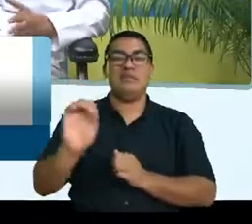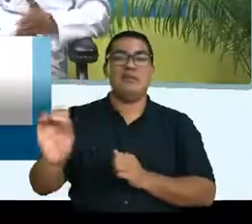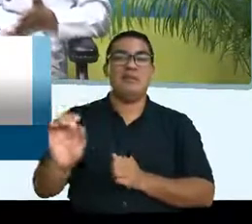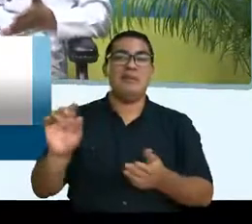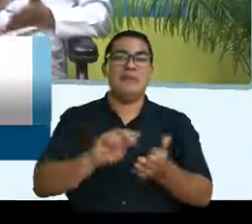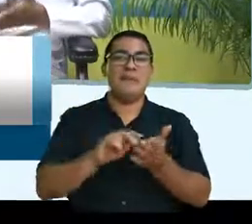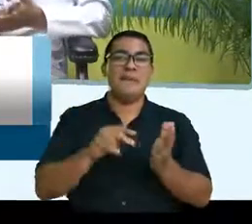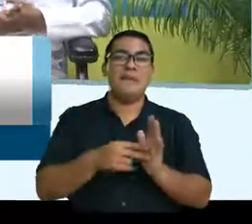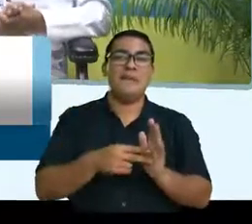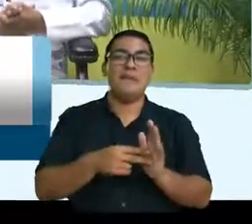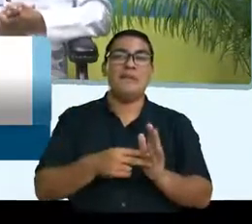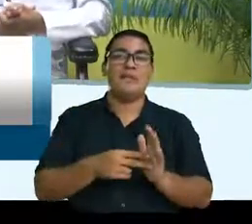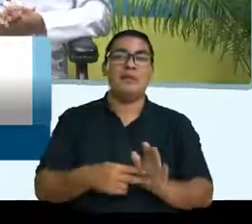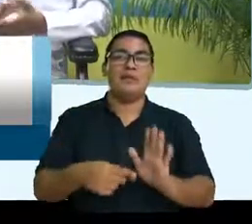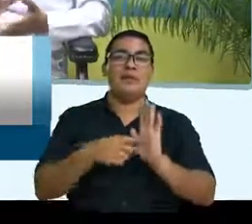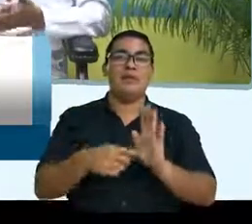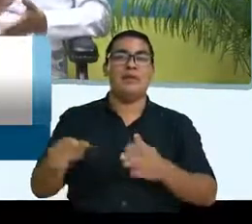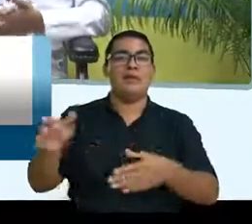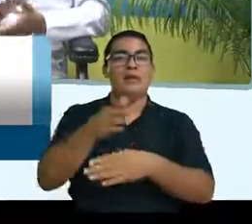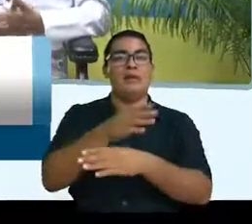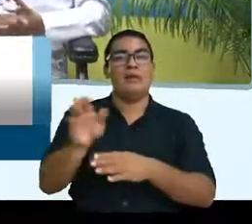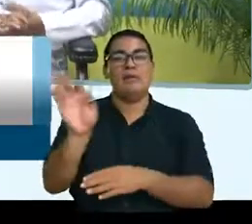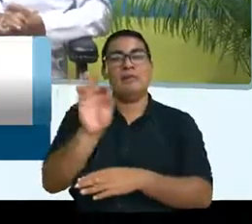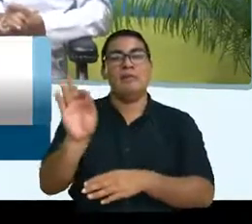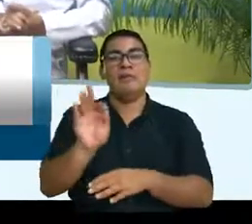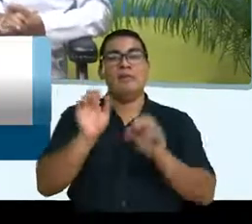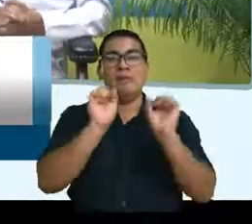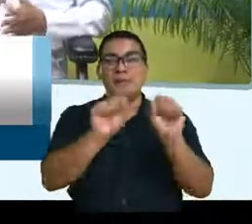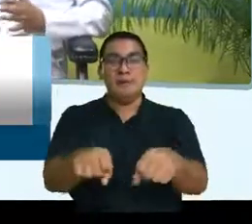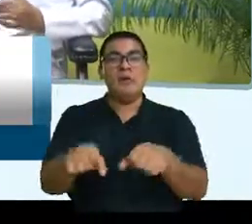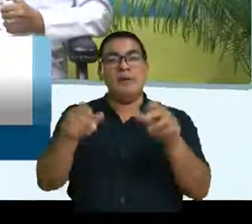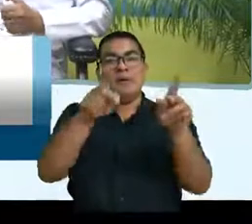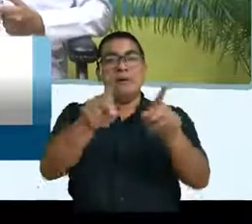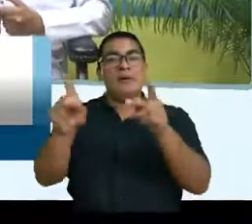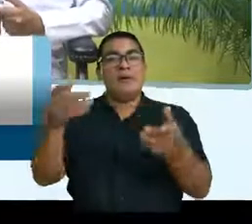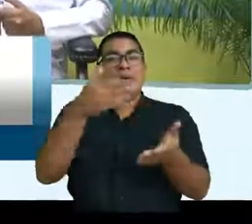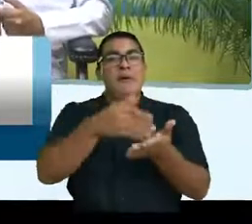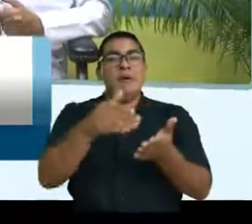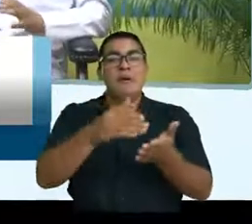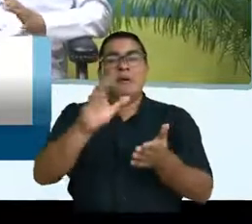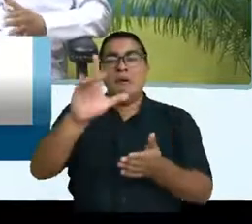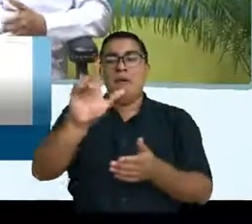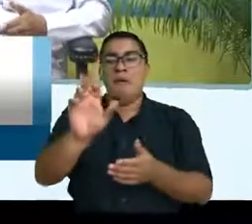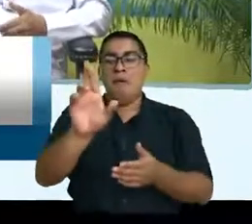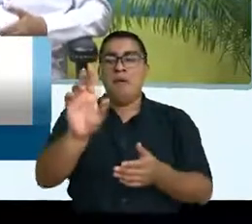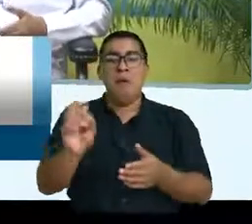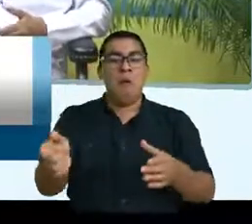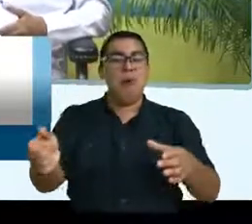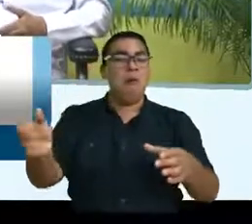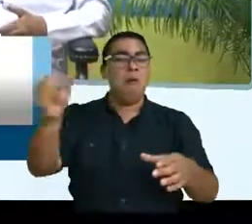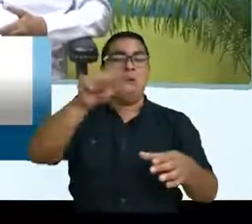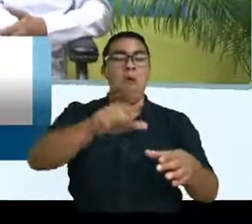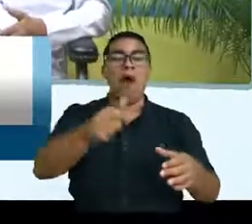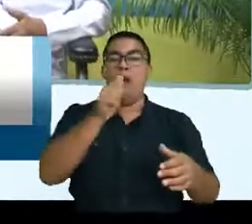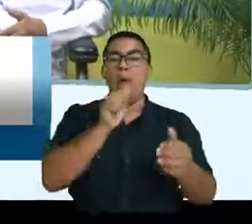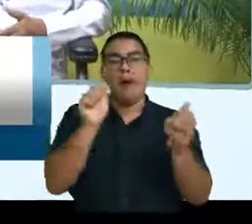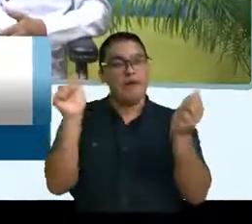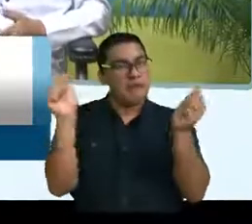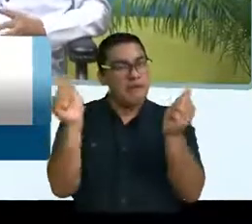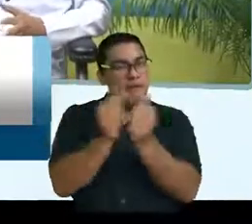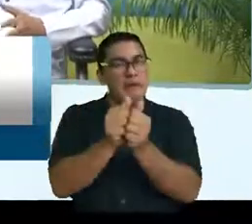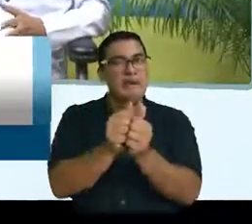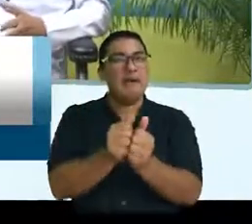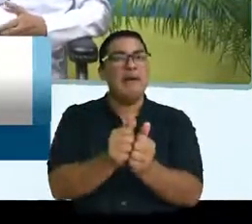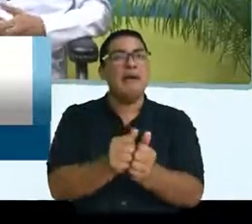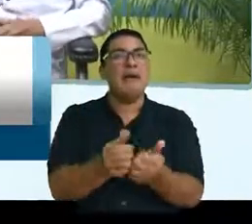voy a decir, existen fórmulas para que nosotros fácilmente podamos diluir el cloro. En general, ahorita en este